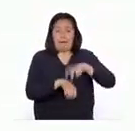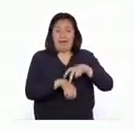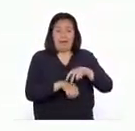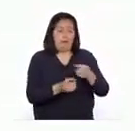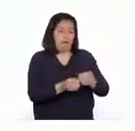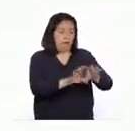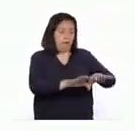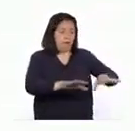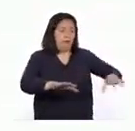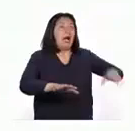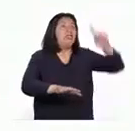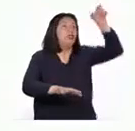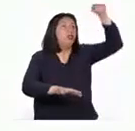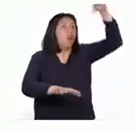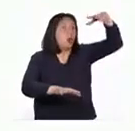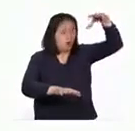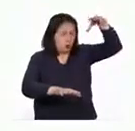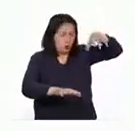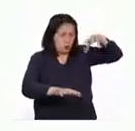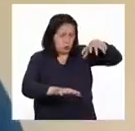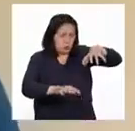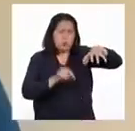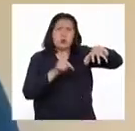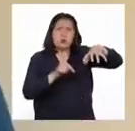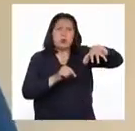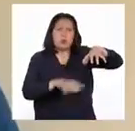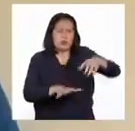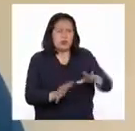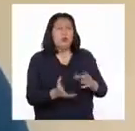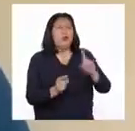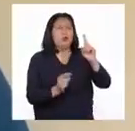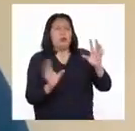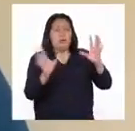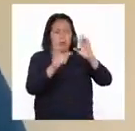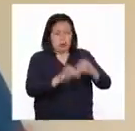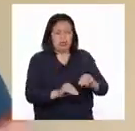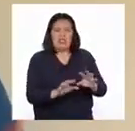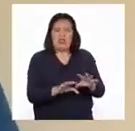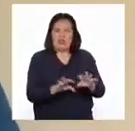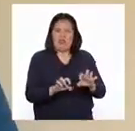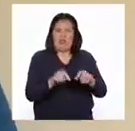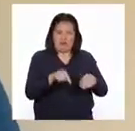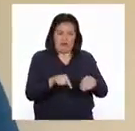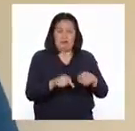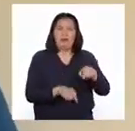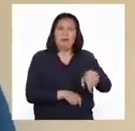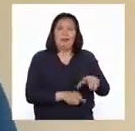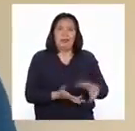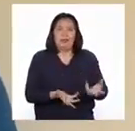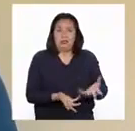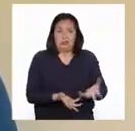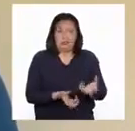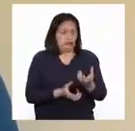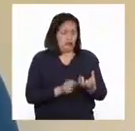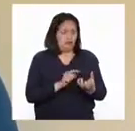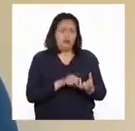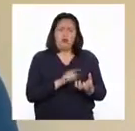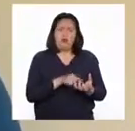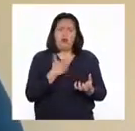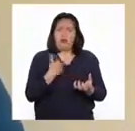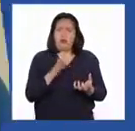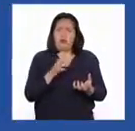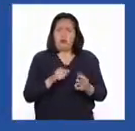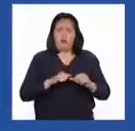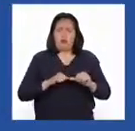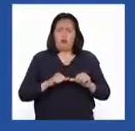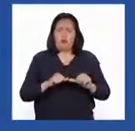sol. Y luego esta se mantiene a la intemperie en una noche con helada. De esa manera se puede conservar durante